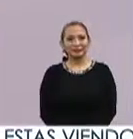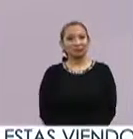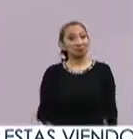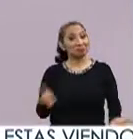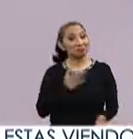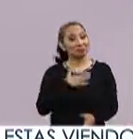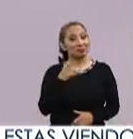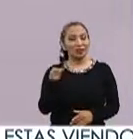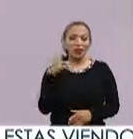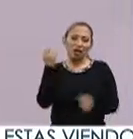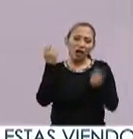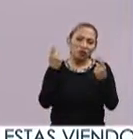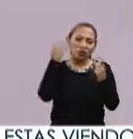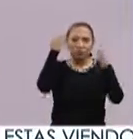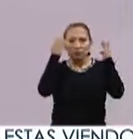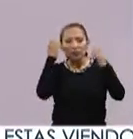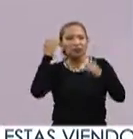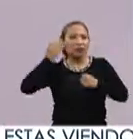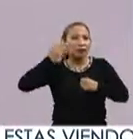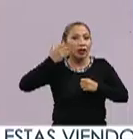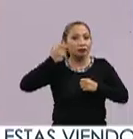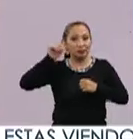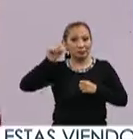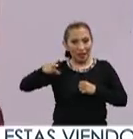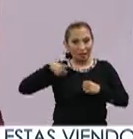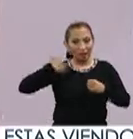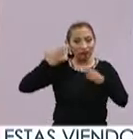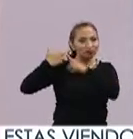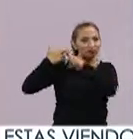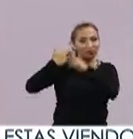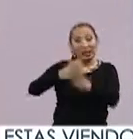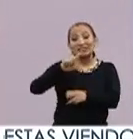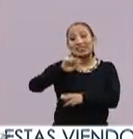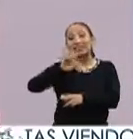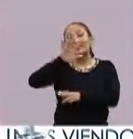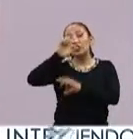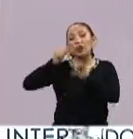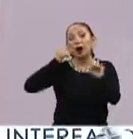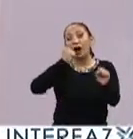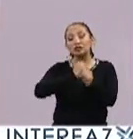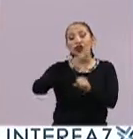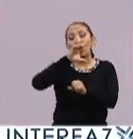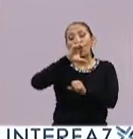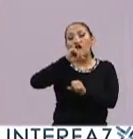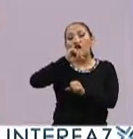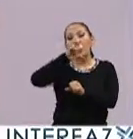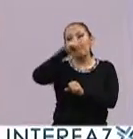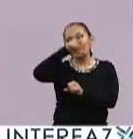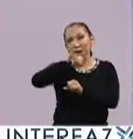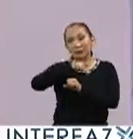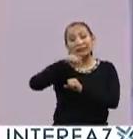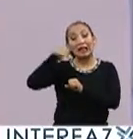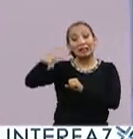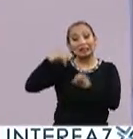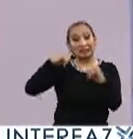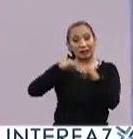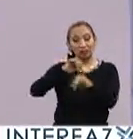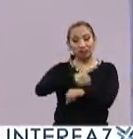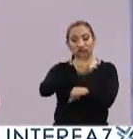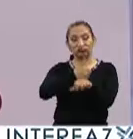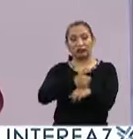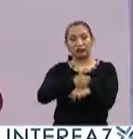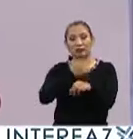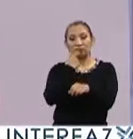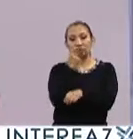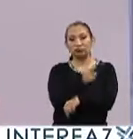Y bueno, conciertos, exposiciones y conferencias son parte de la celebración de los 75 años del Colegio Nacional. Este instituto fue fundado